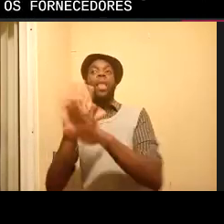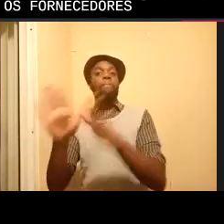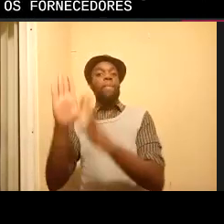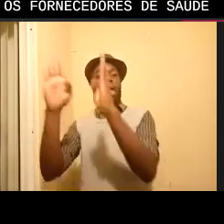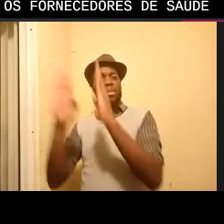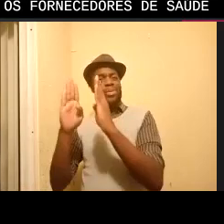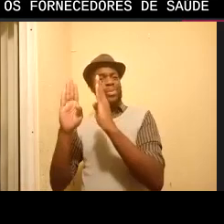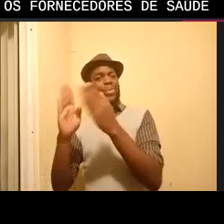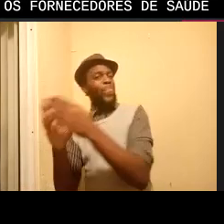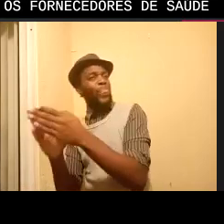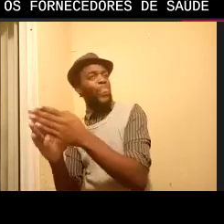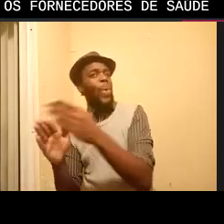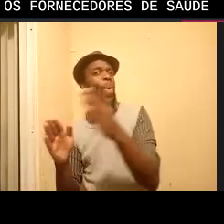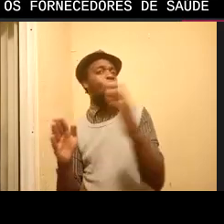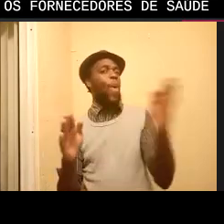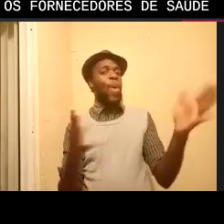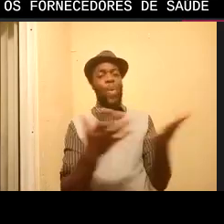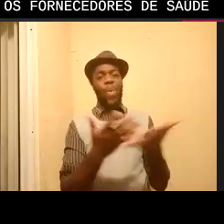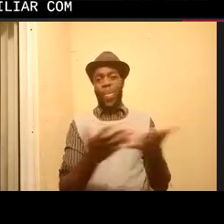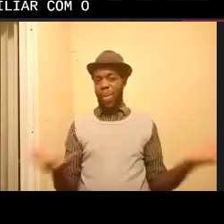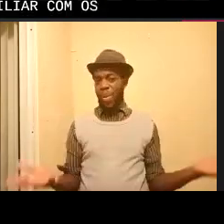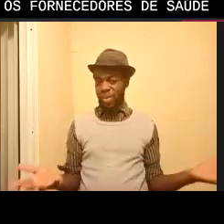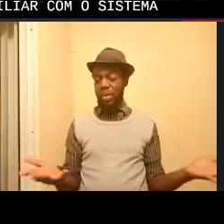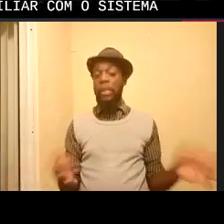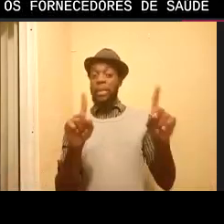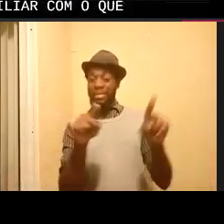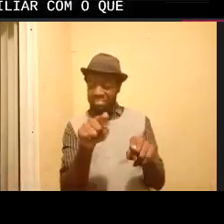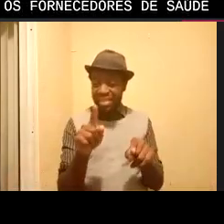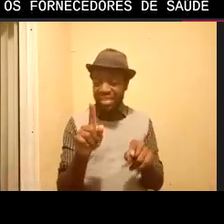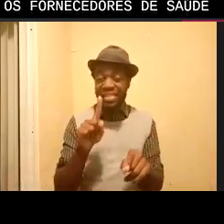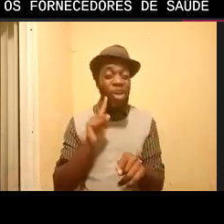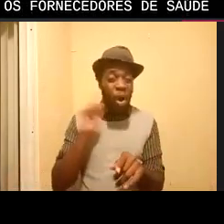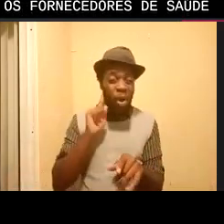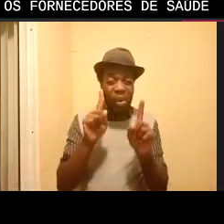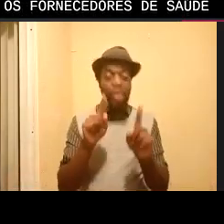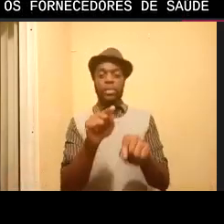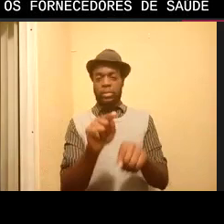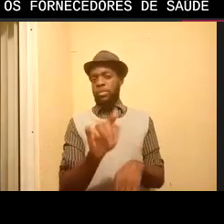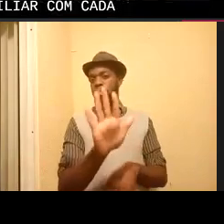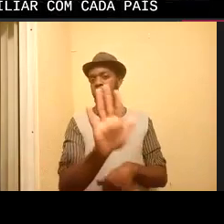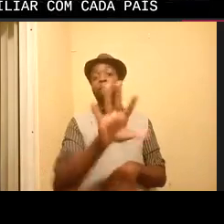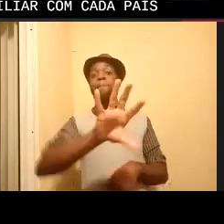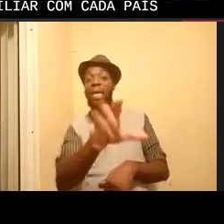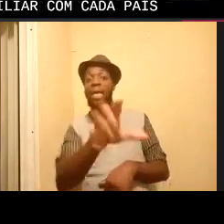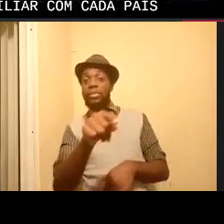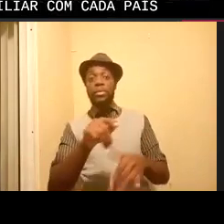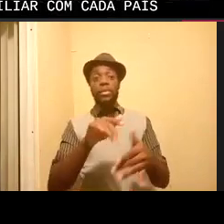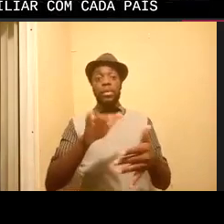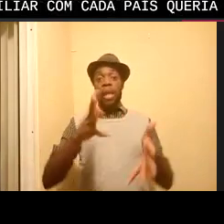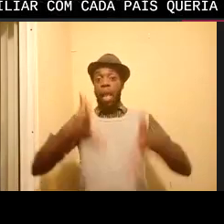manejen el sistema de lengua de señas de cada país, ¿verdad? Ese sería lo